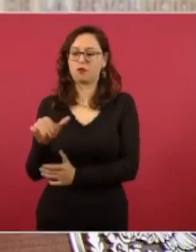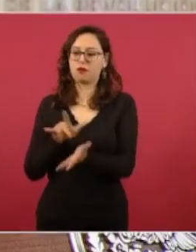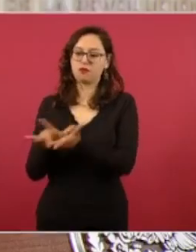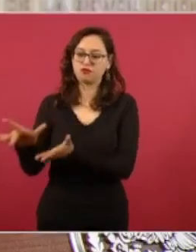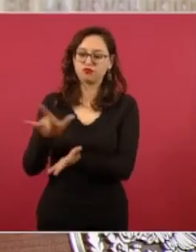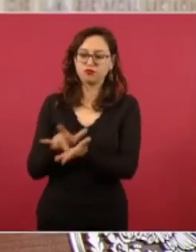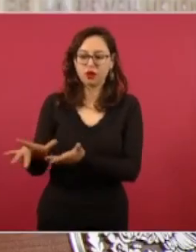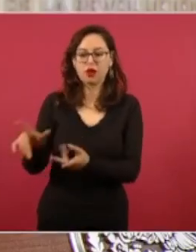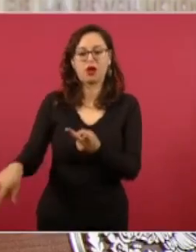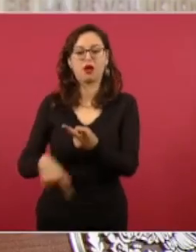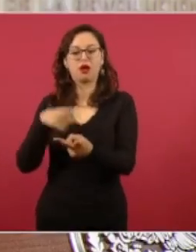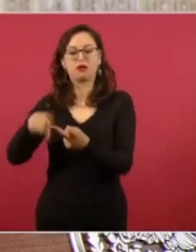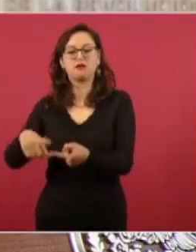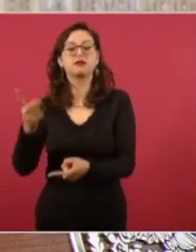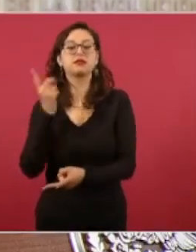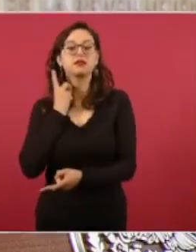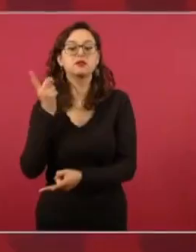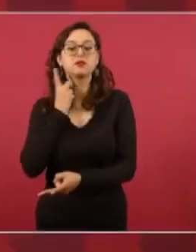de los que